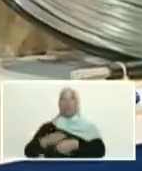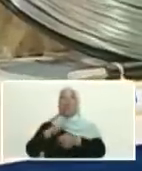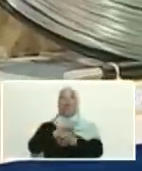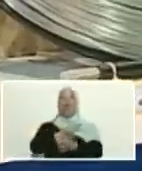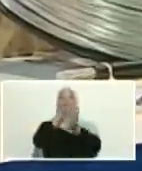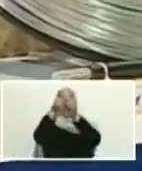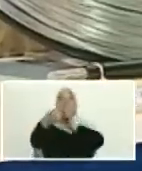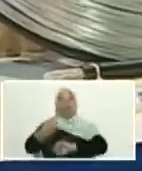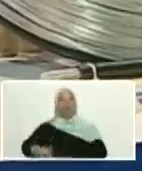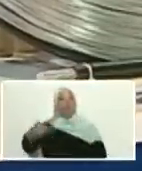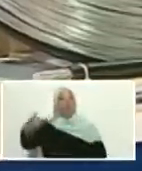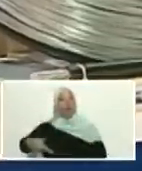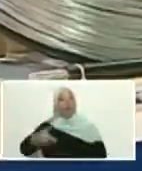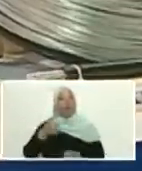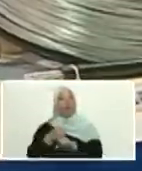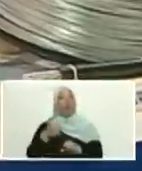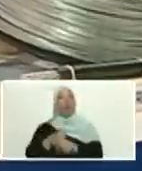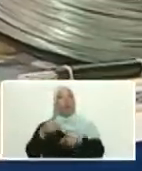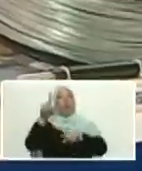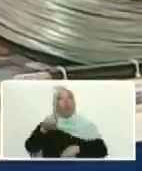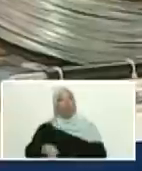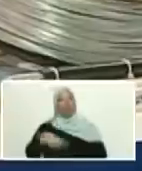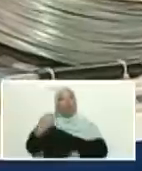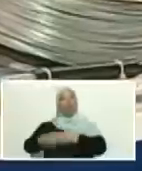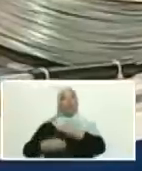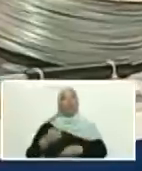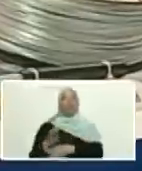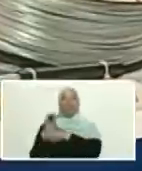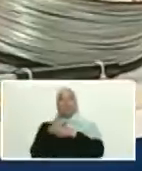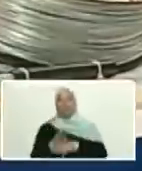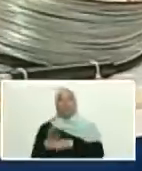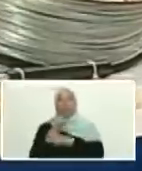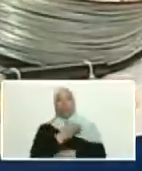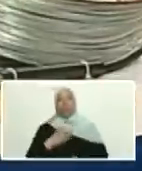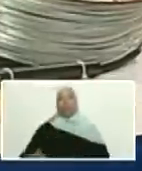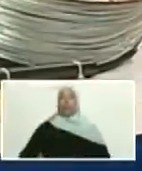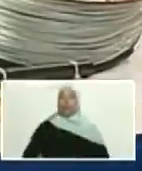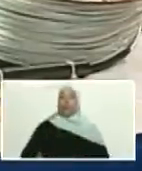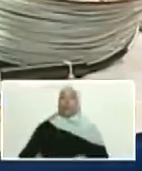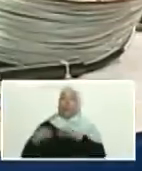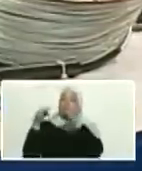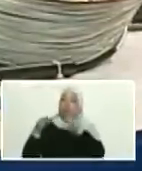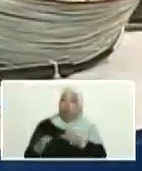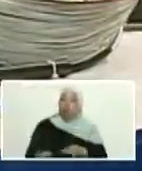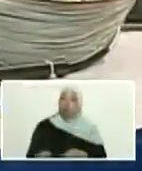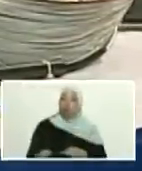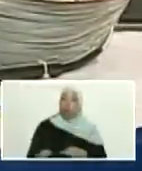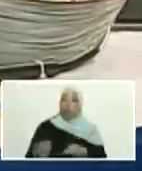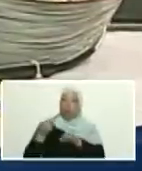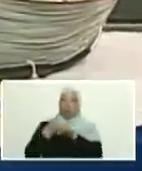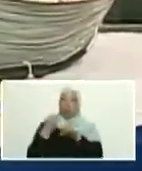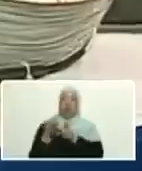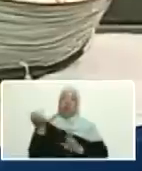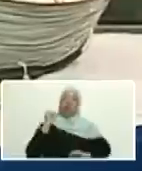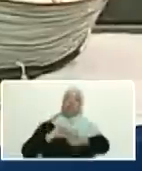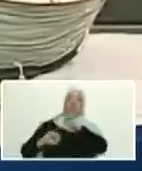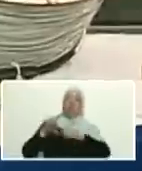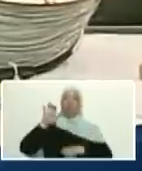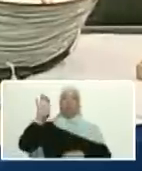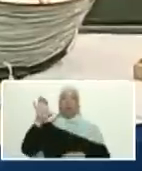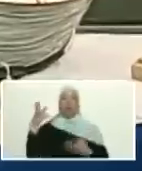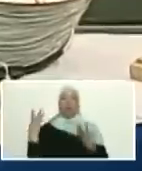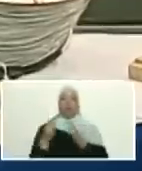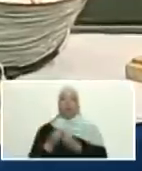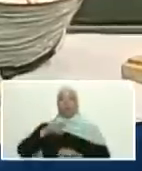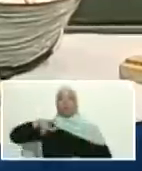sustituyendo importaciones y nosotros estamos comprometidos, presidente. Y estamos seguros que vamos a defender esta patria porque somos